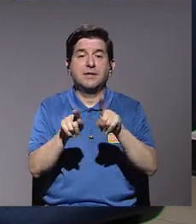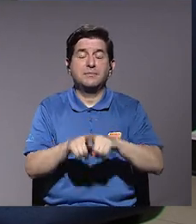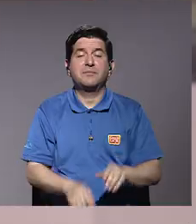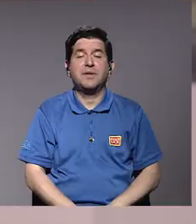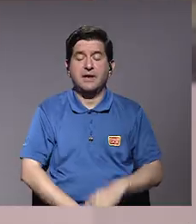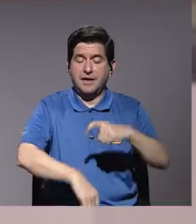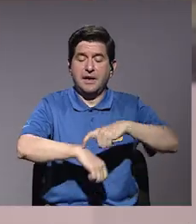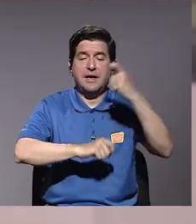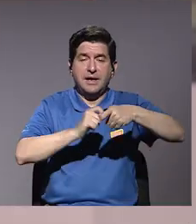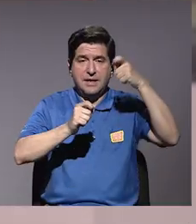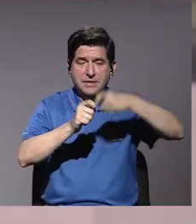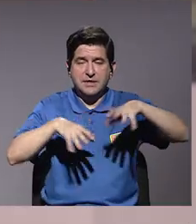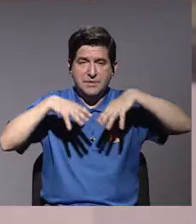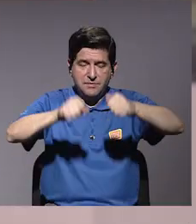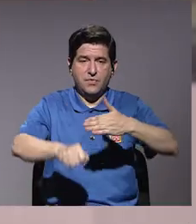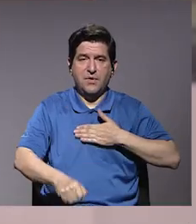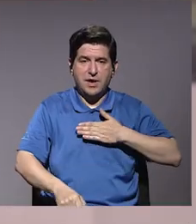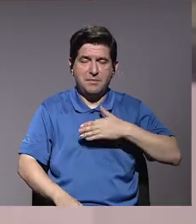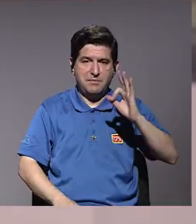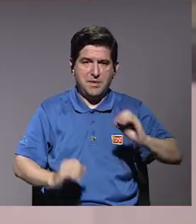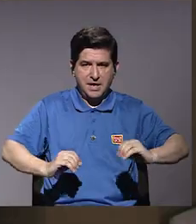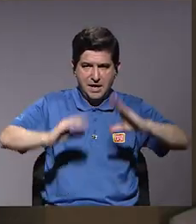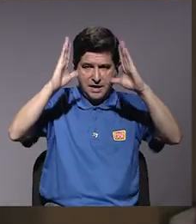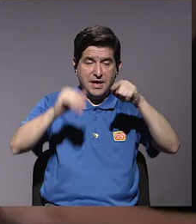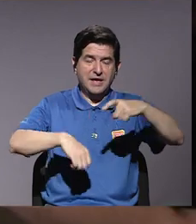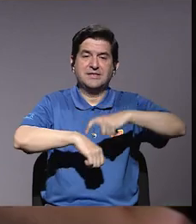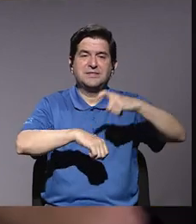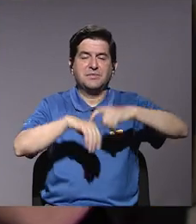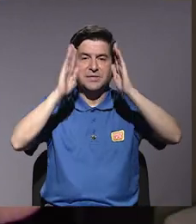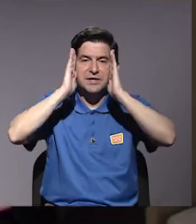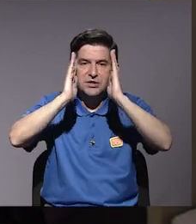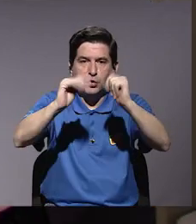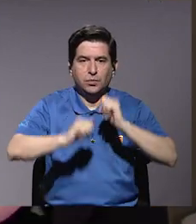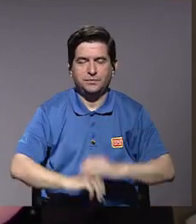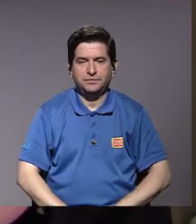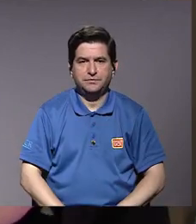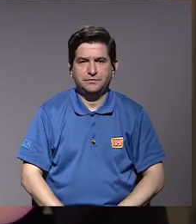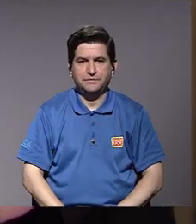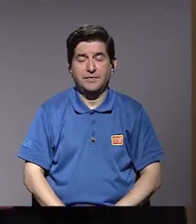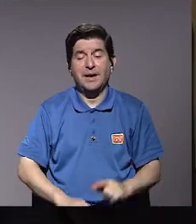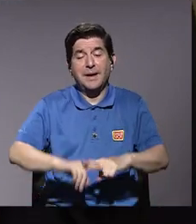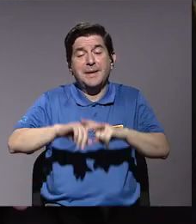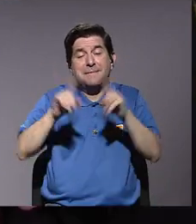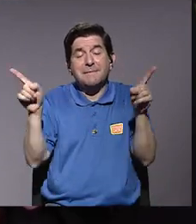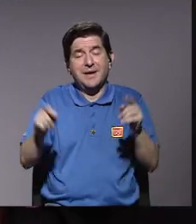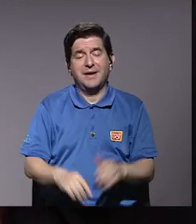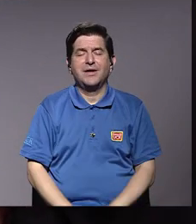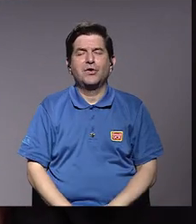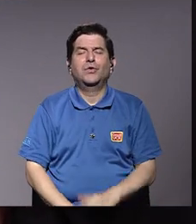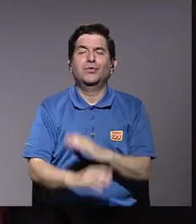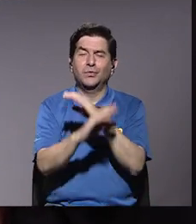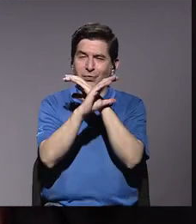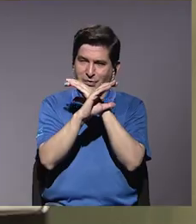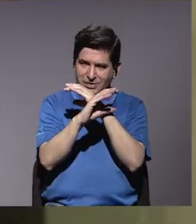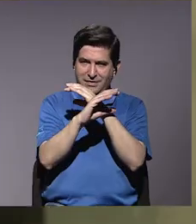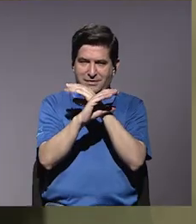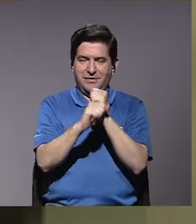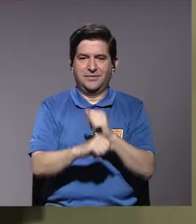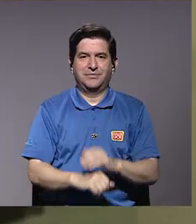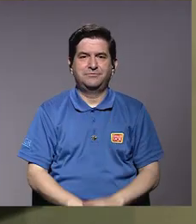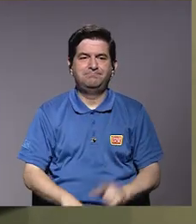cita. Entonces, si a mí me citaron a las 9 de la mañana, a esa hora me tienen que atender. Pero bueno, hay que tener cuidado acá también,